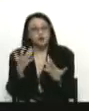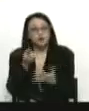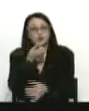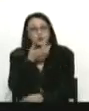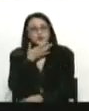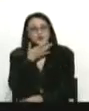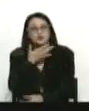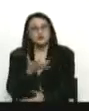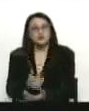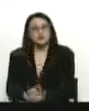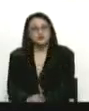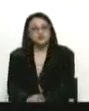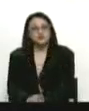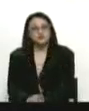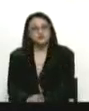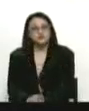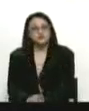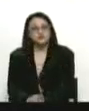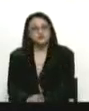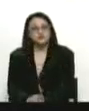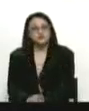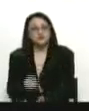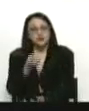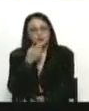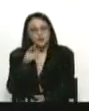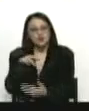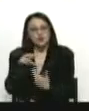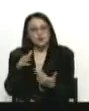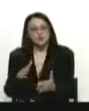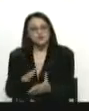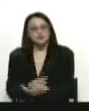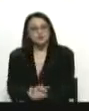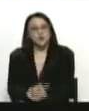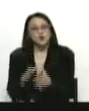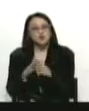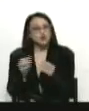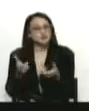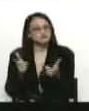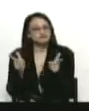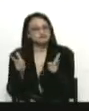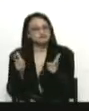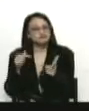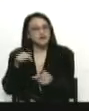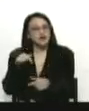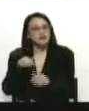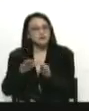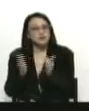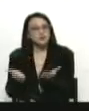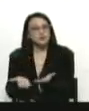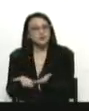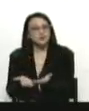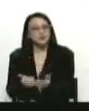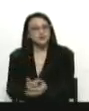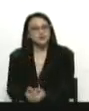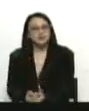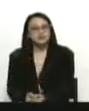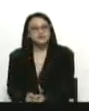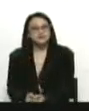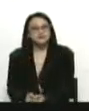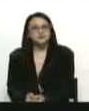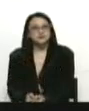soy y lo bueno que es nuestra revolución. Es posible. Todo es posible en este mundo. Y